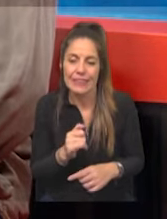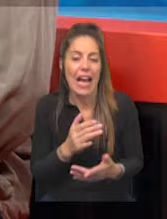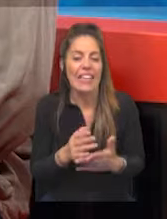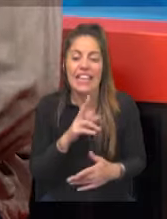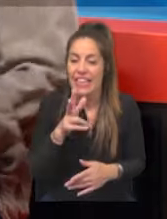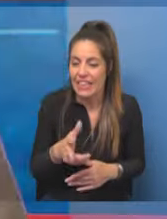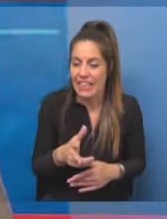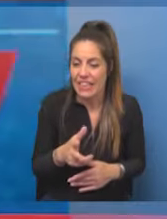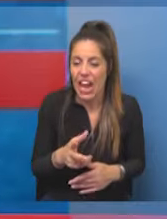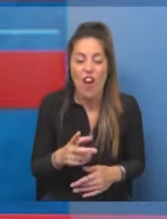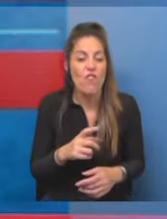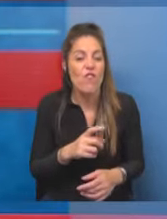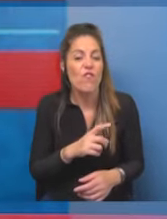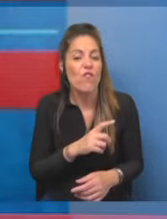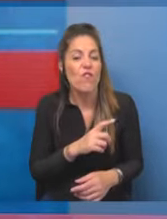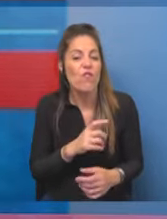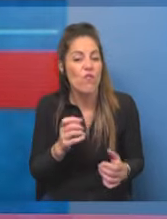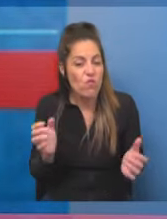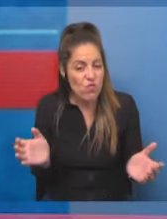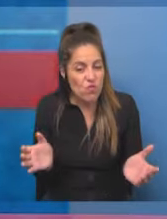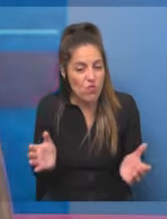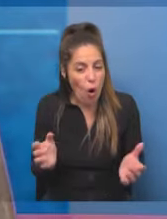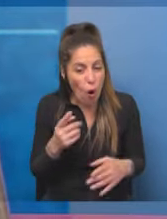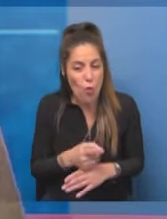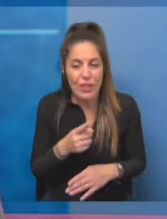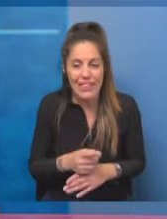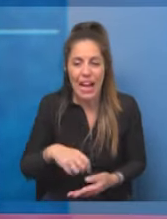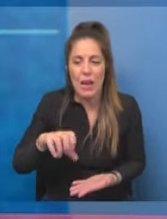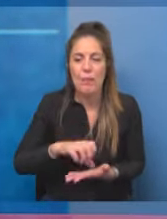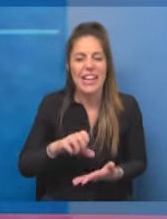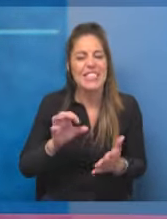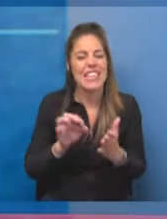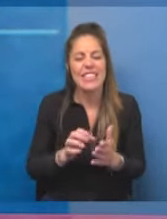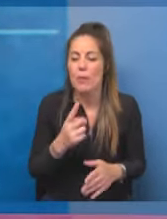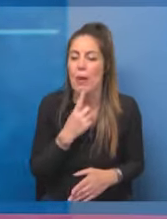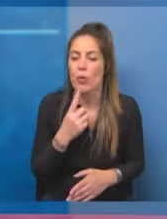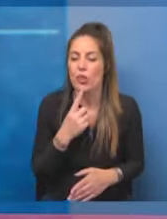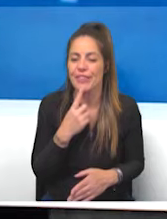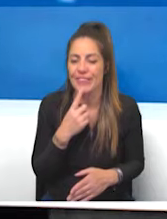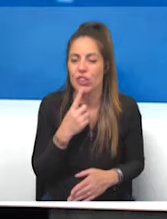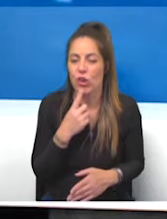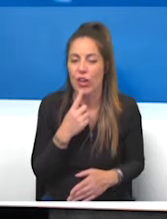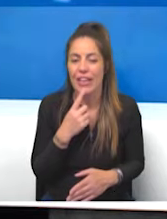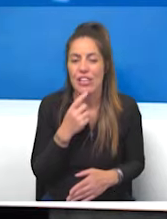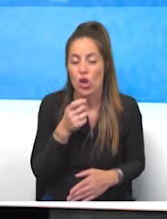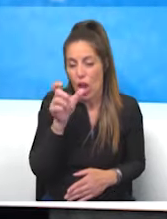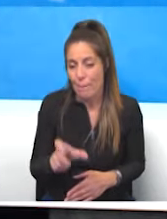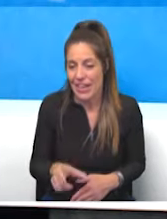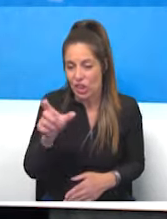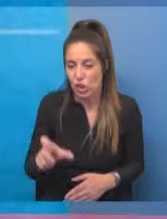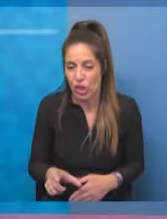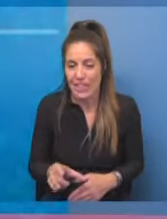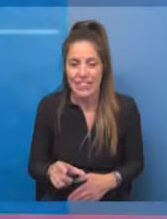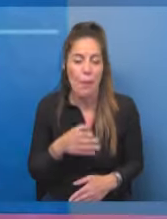diría que fuerza al país al sistema político que son los protagonistas sí